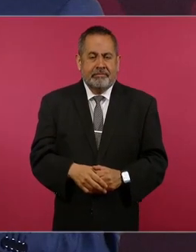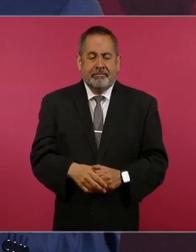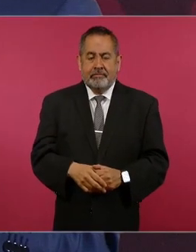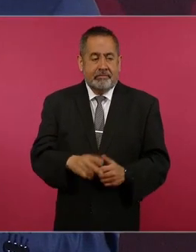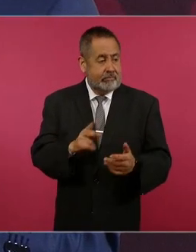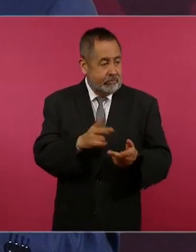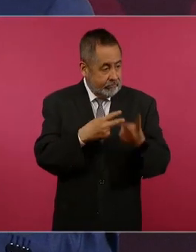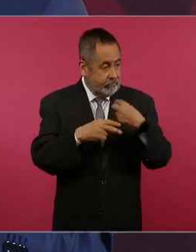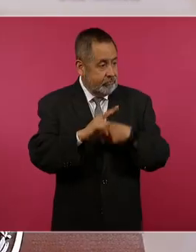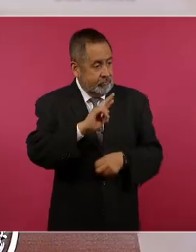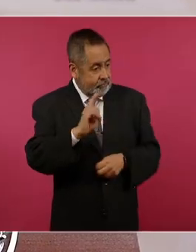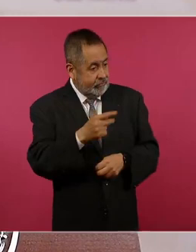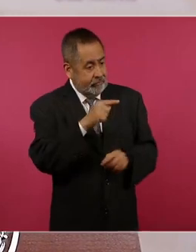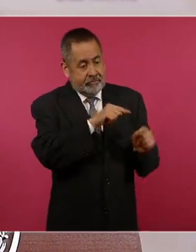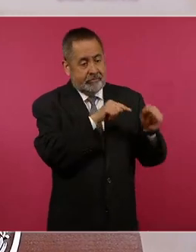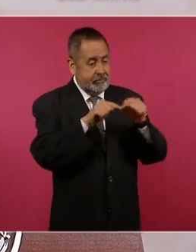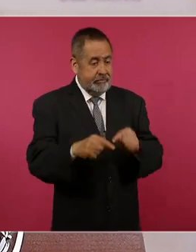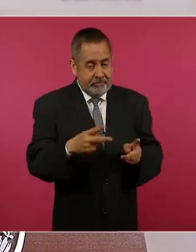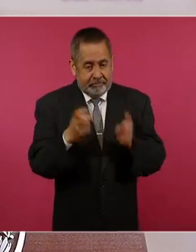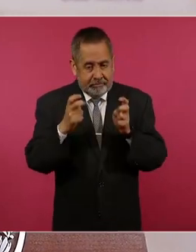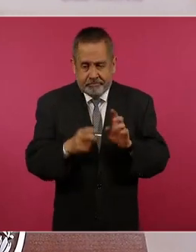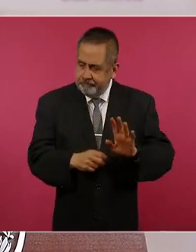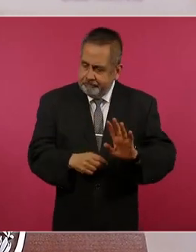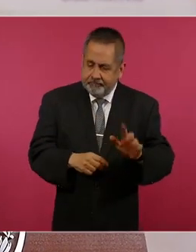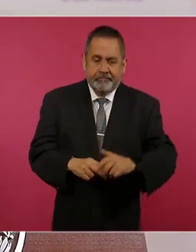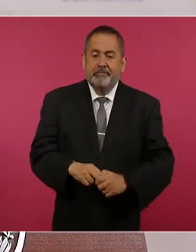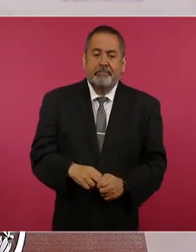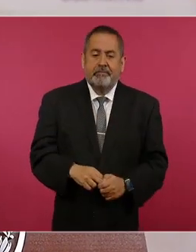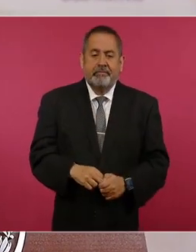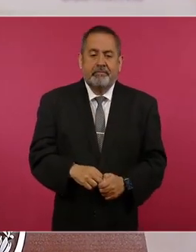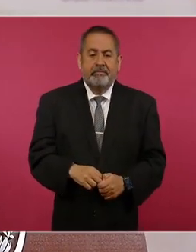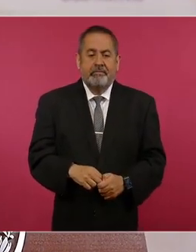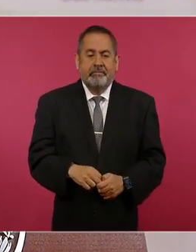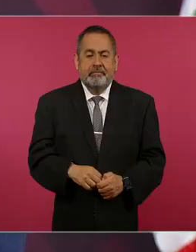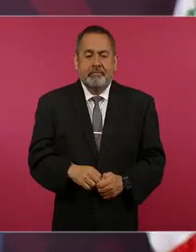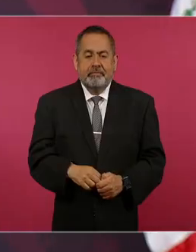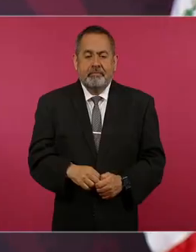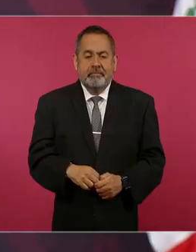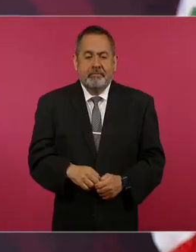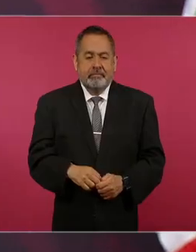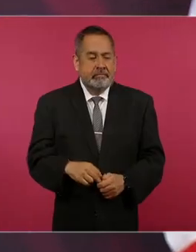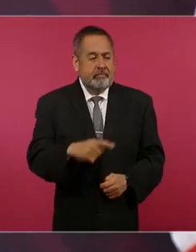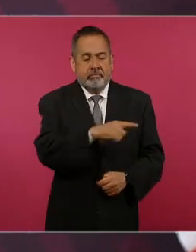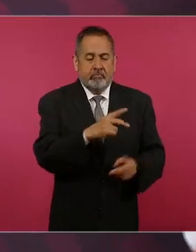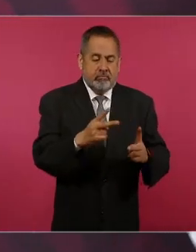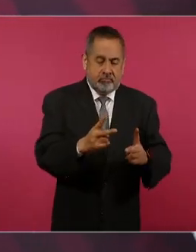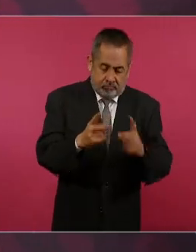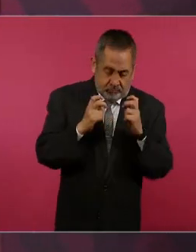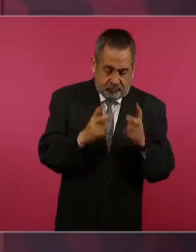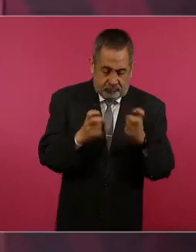robaban, pero sabían.